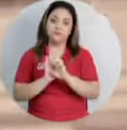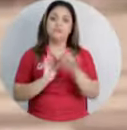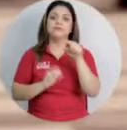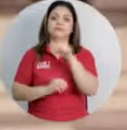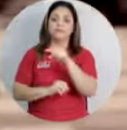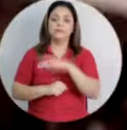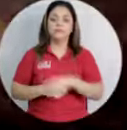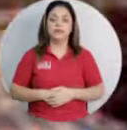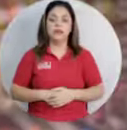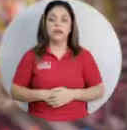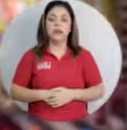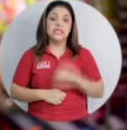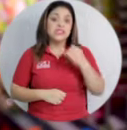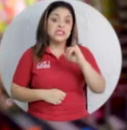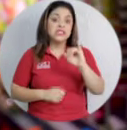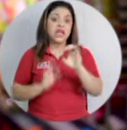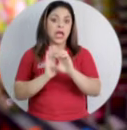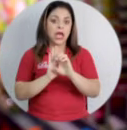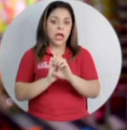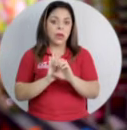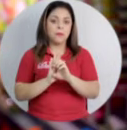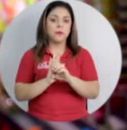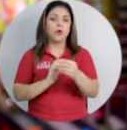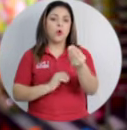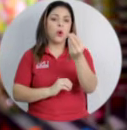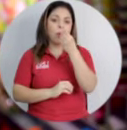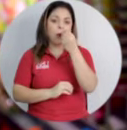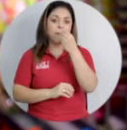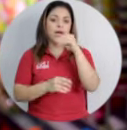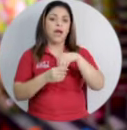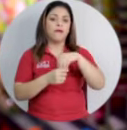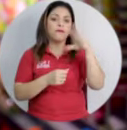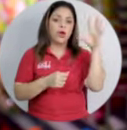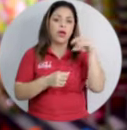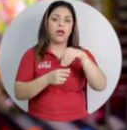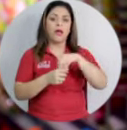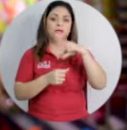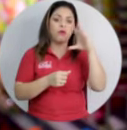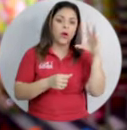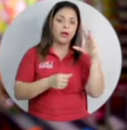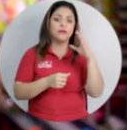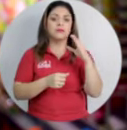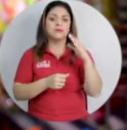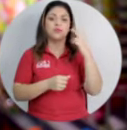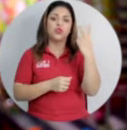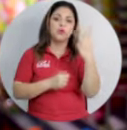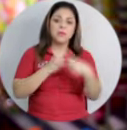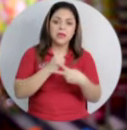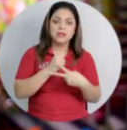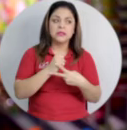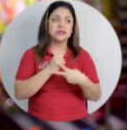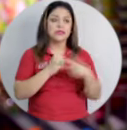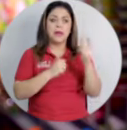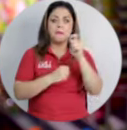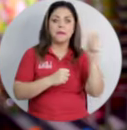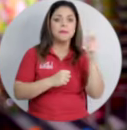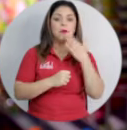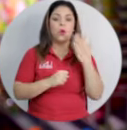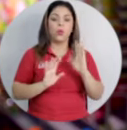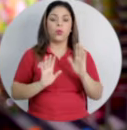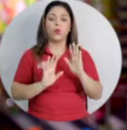se comía 2 veces al mes fuera de casa, pensar en que se salga una sola